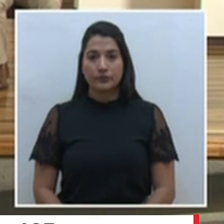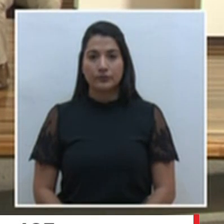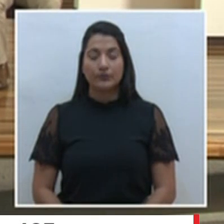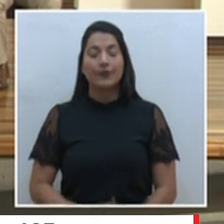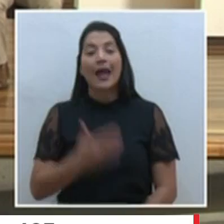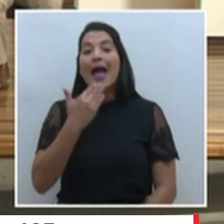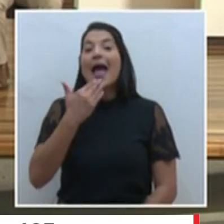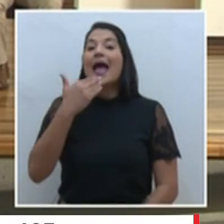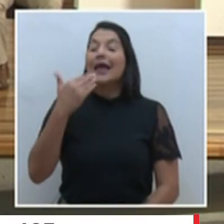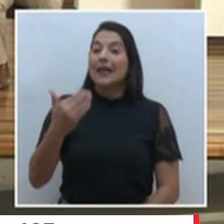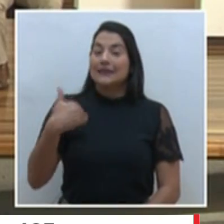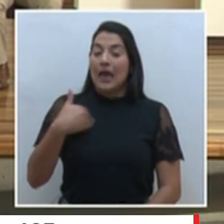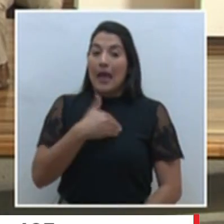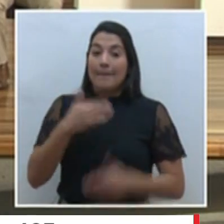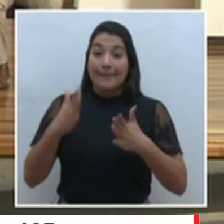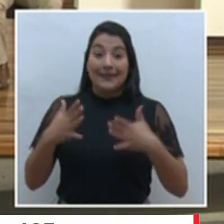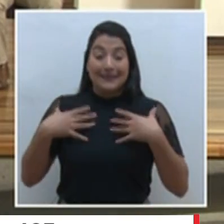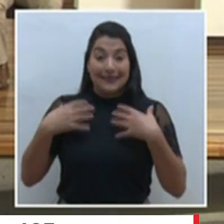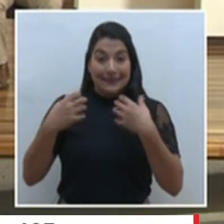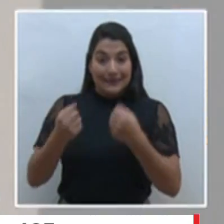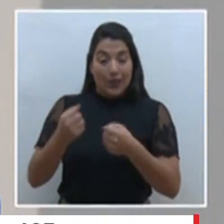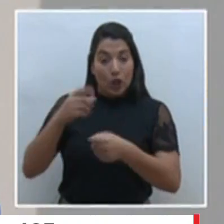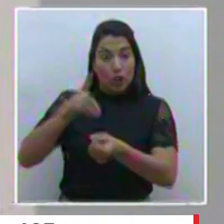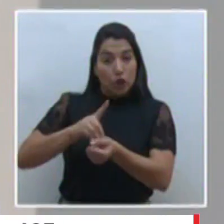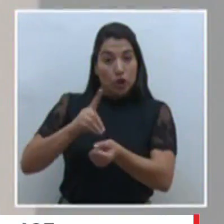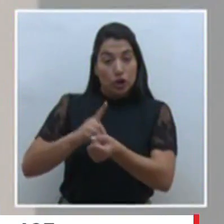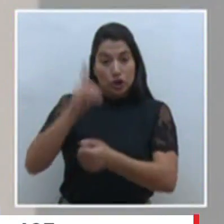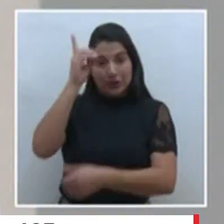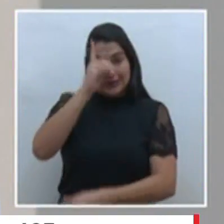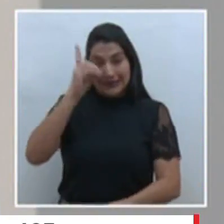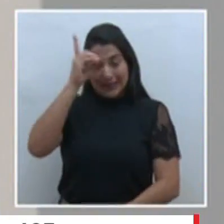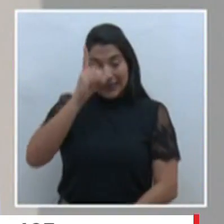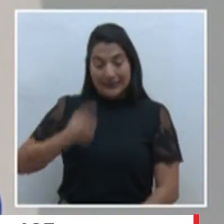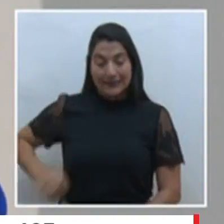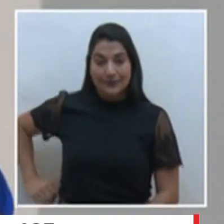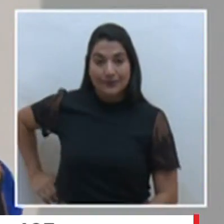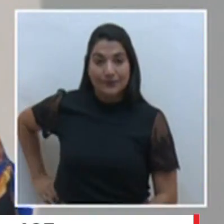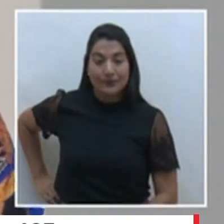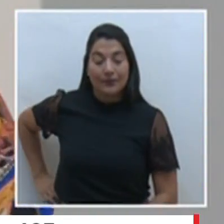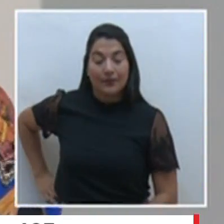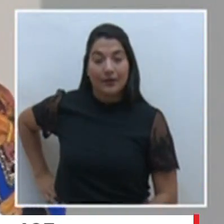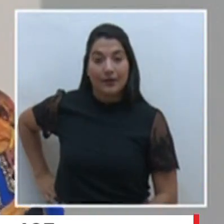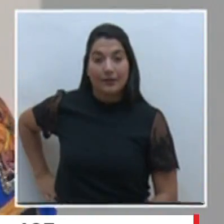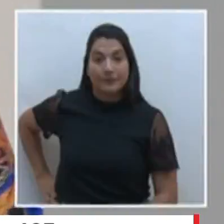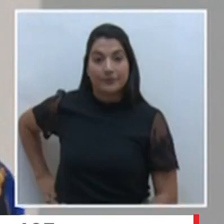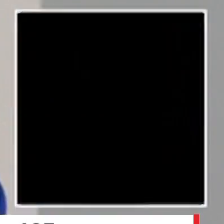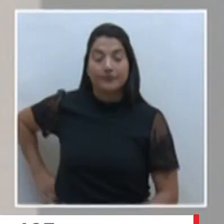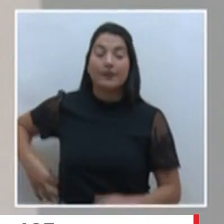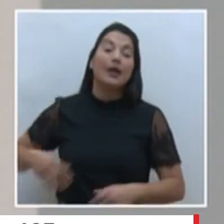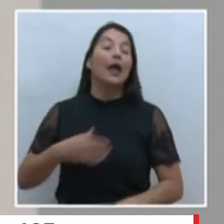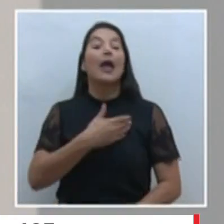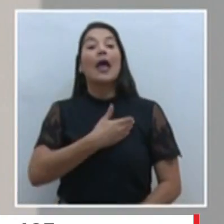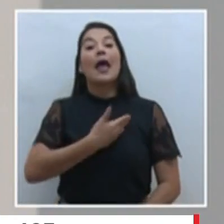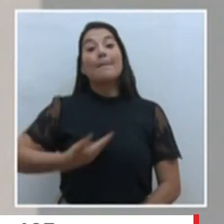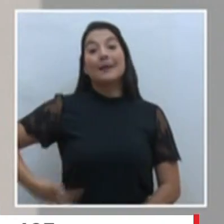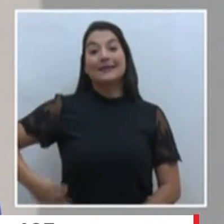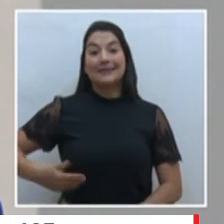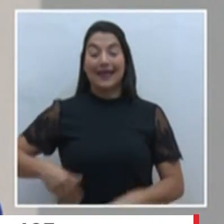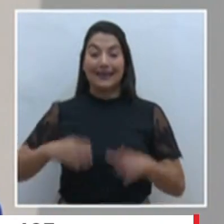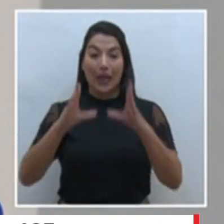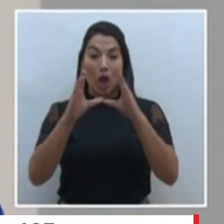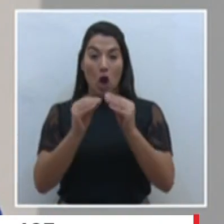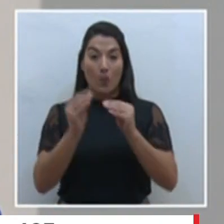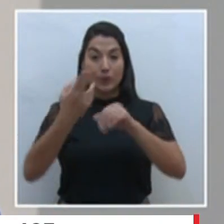Muchas gracias al ministro de Salud, el doctor Daniel Salas. El presidente de la Comisión Nacional de Emergencias,